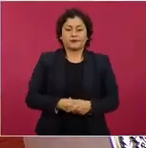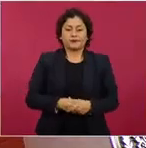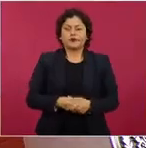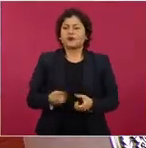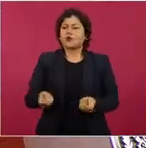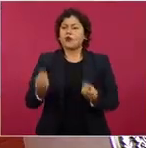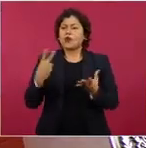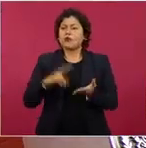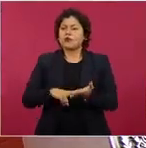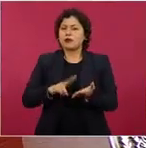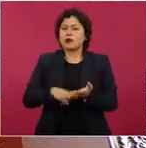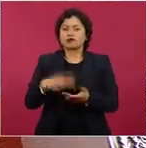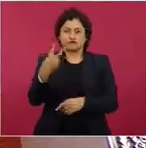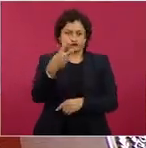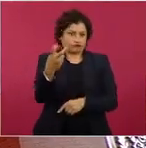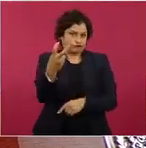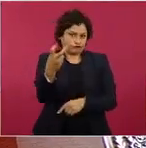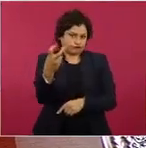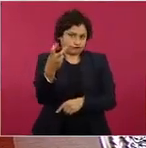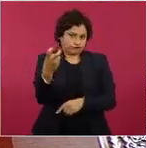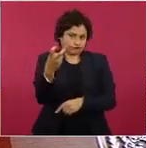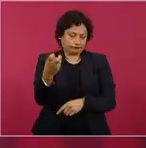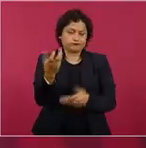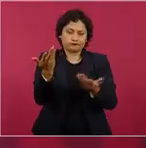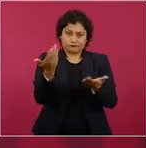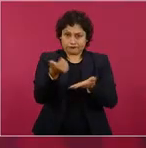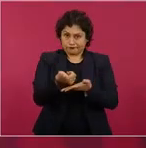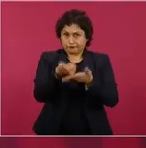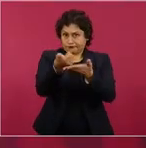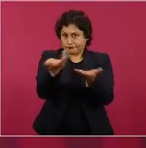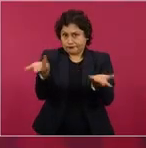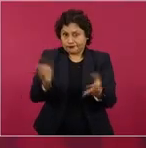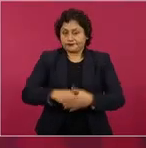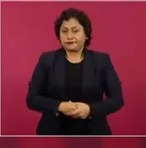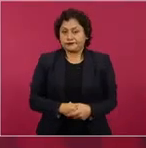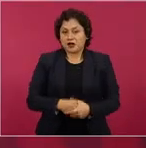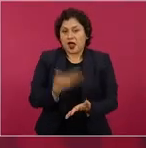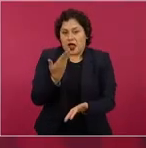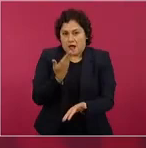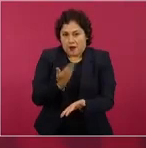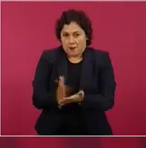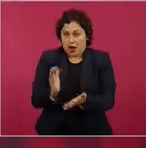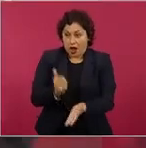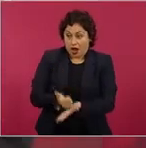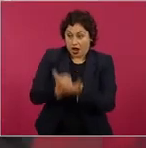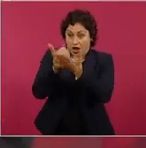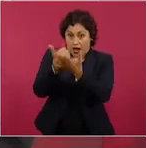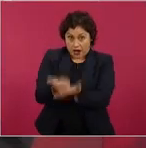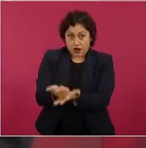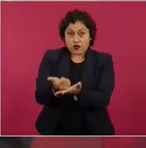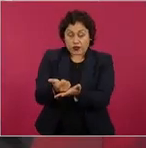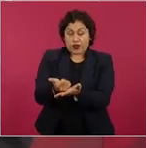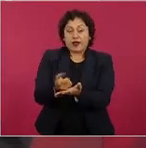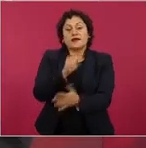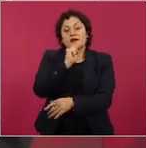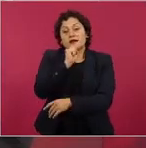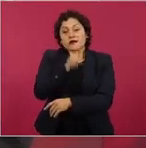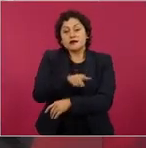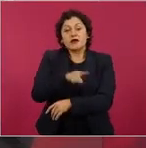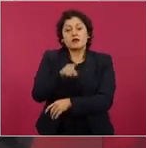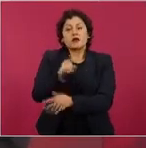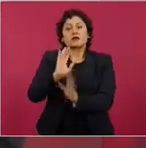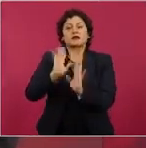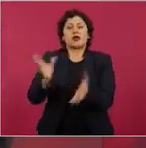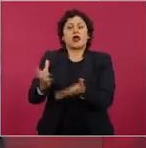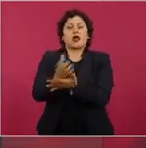200 pesos. 200 pesos, pues que ayude. Y además se pueden sacar su terreno allá en la